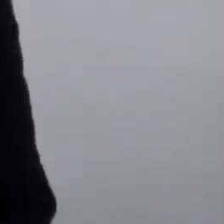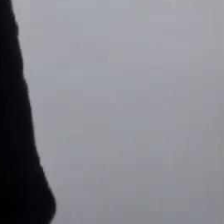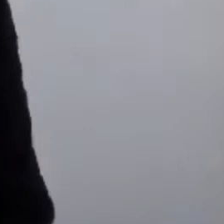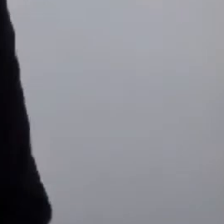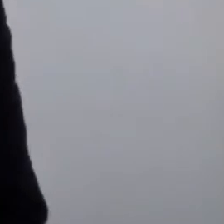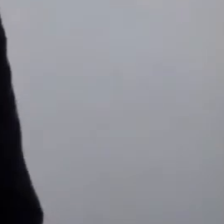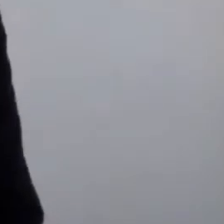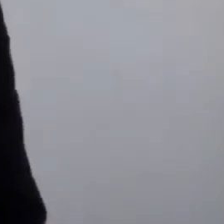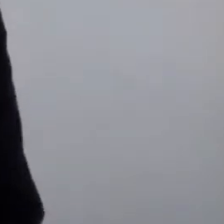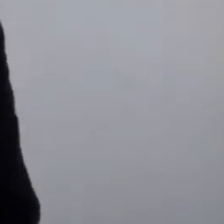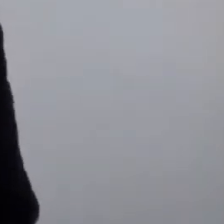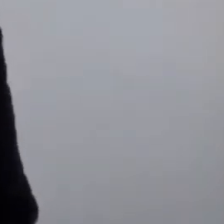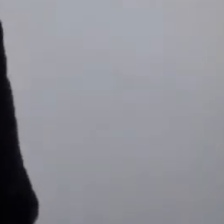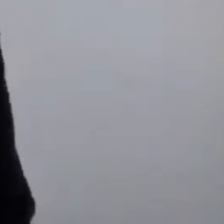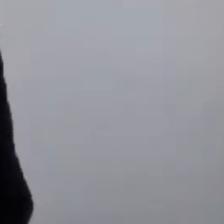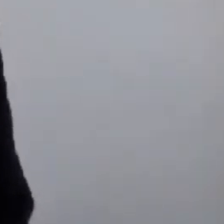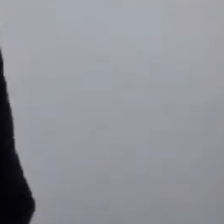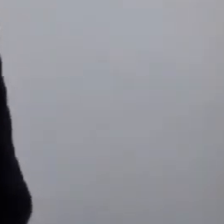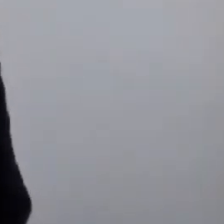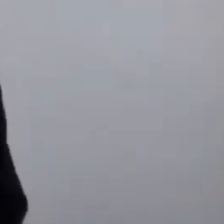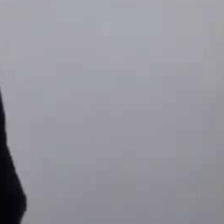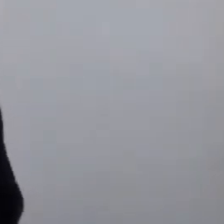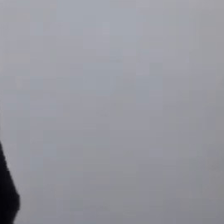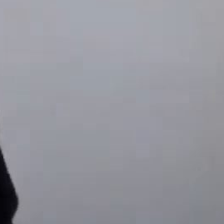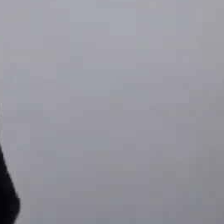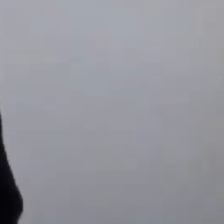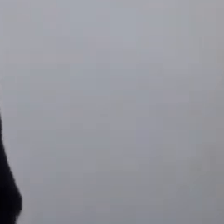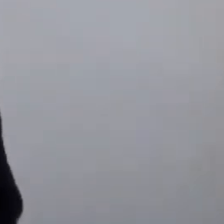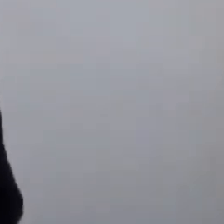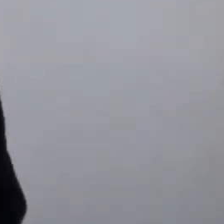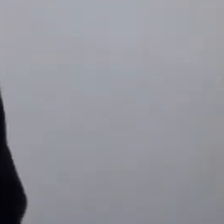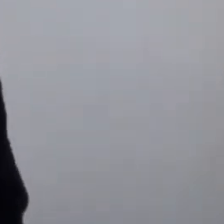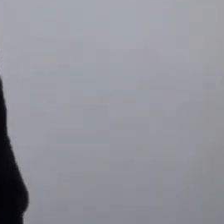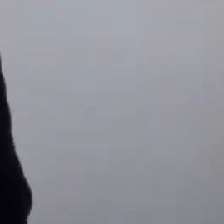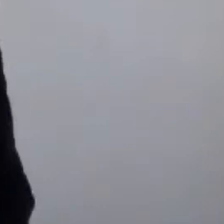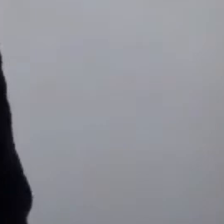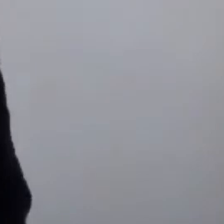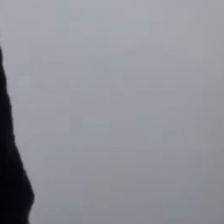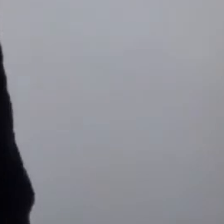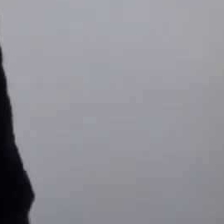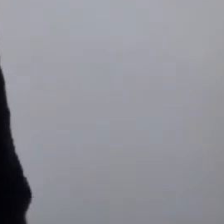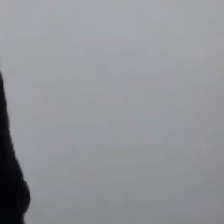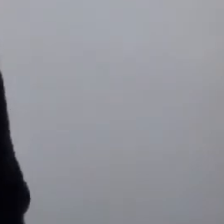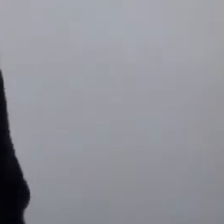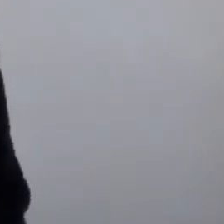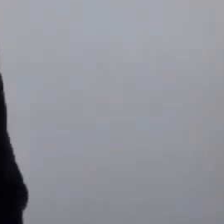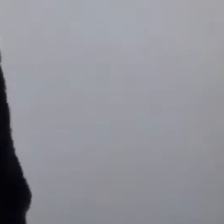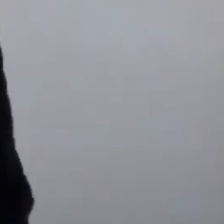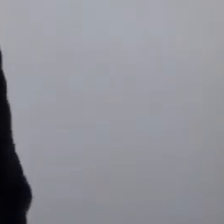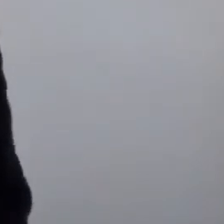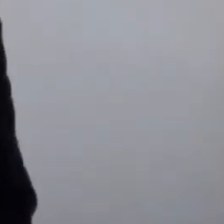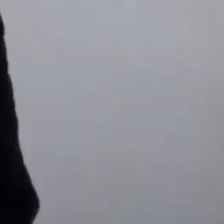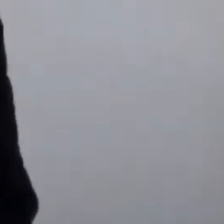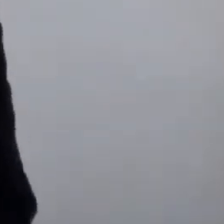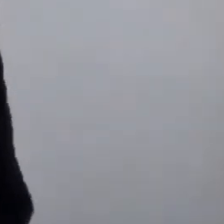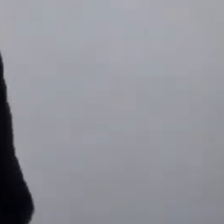Entre representantes y representados. Así se recogen nuestros principios éticos y políticos, que hacen de la participación democrática el